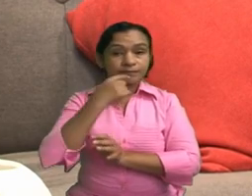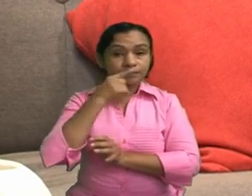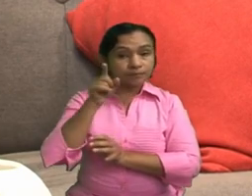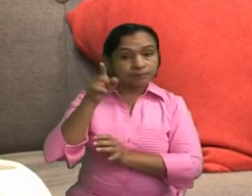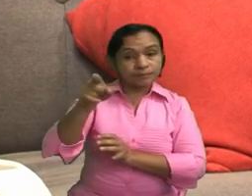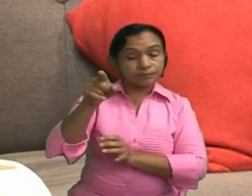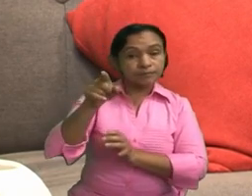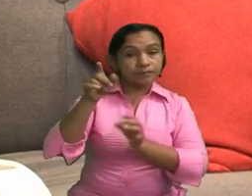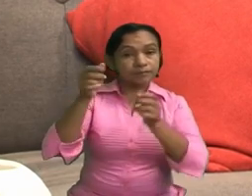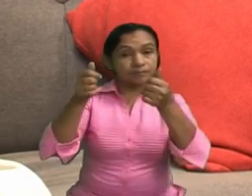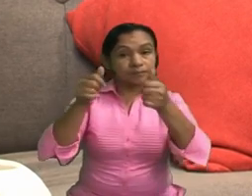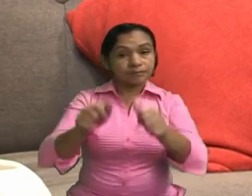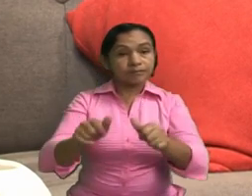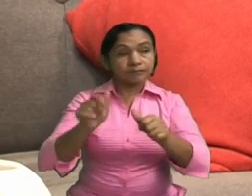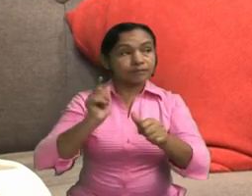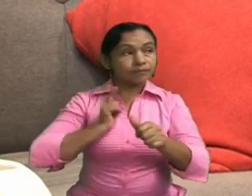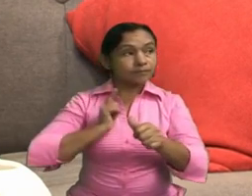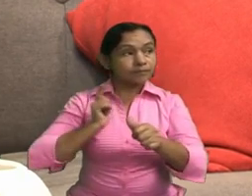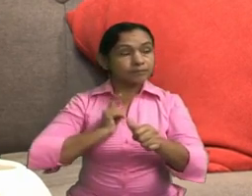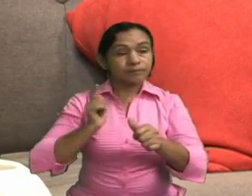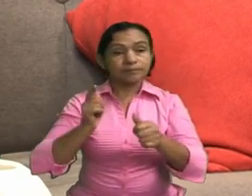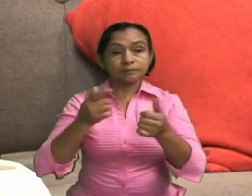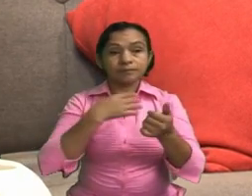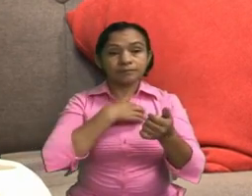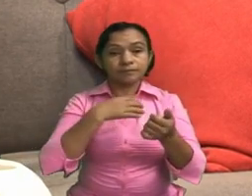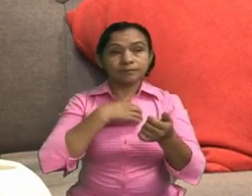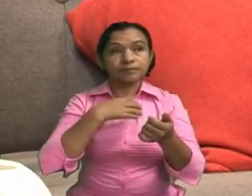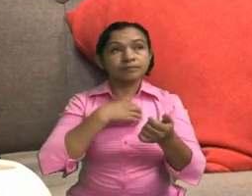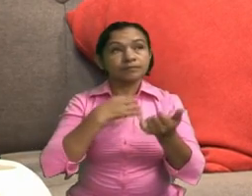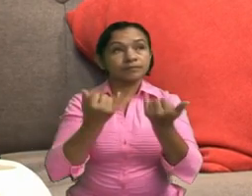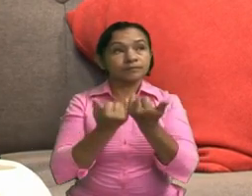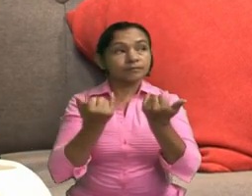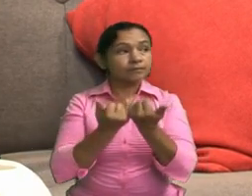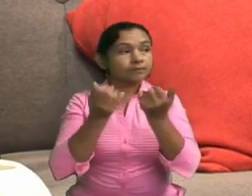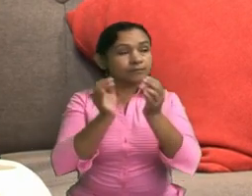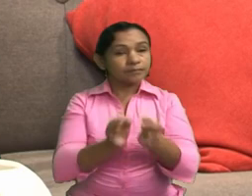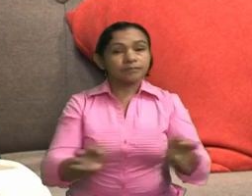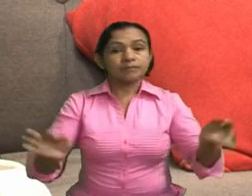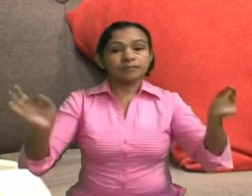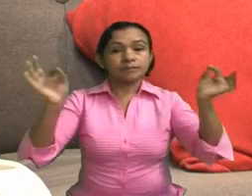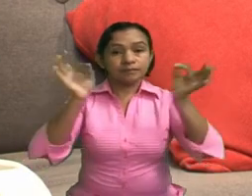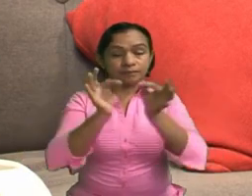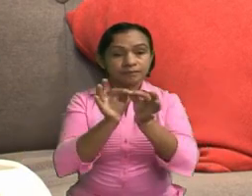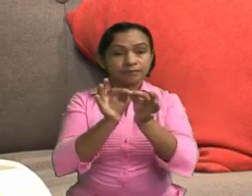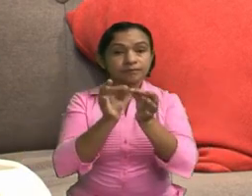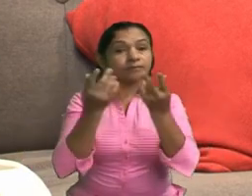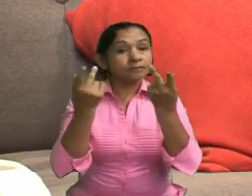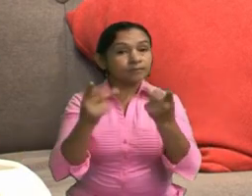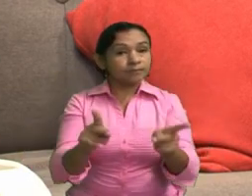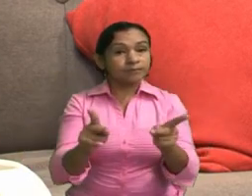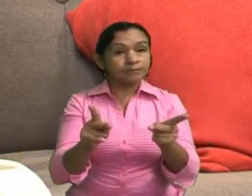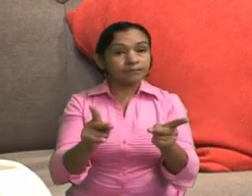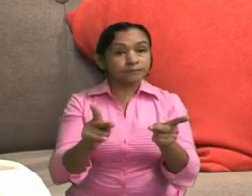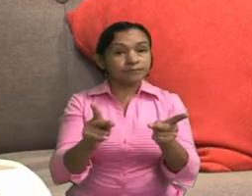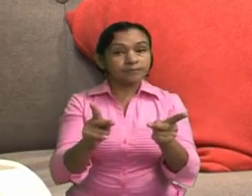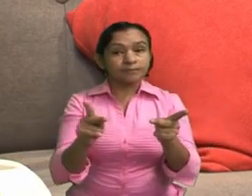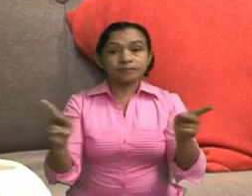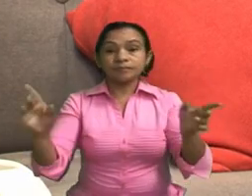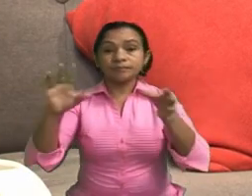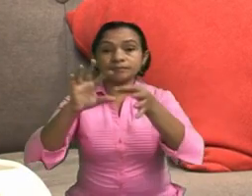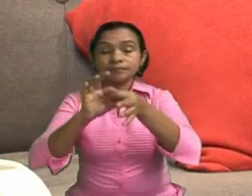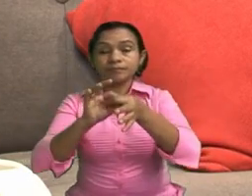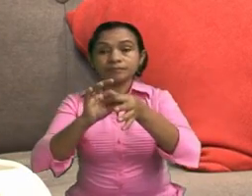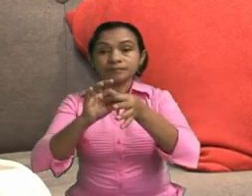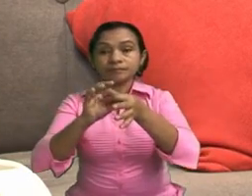lográs tener en conservación este importante recurso, pero de la mano con el